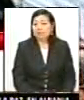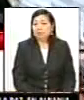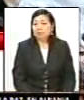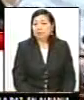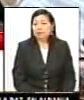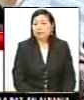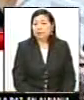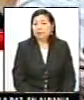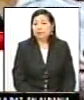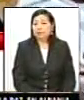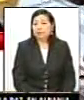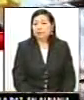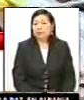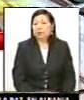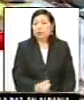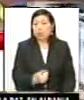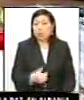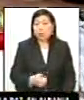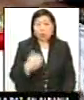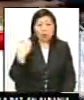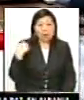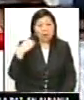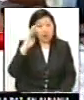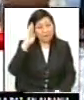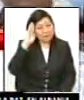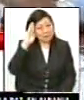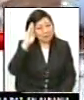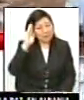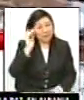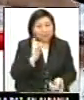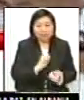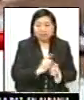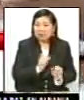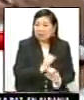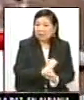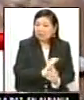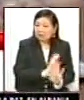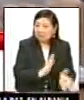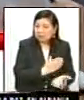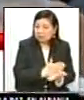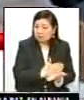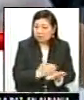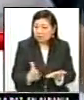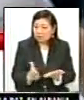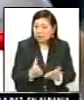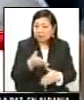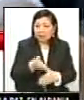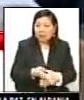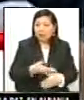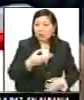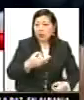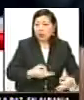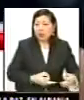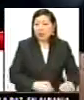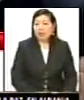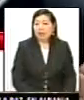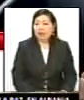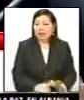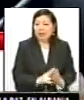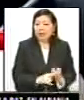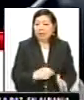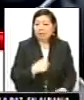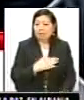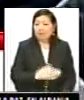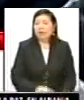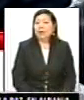Un oficial de la policía que pasa a situación de retiro, va al Poder Judicial, obtiene una resolución